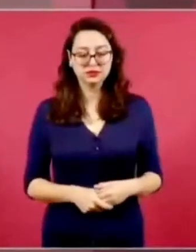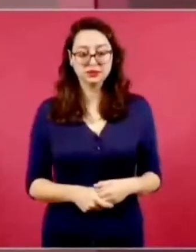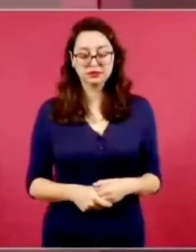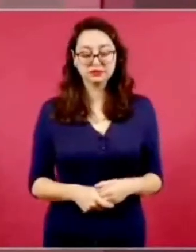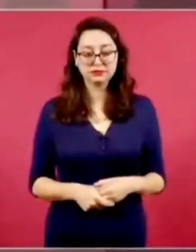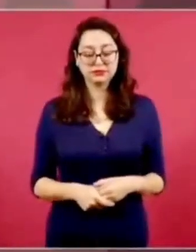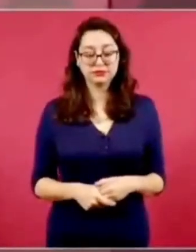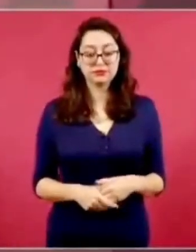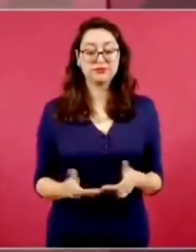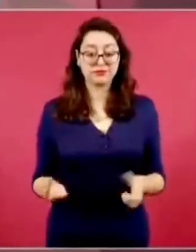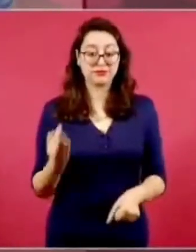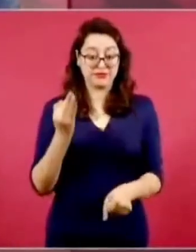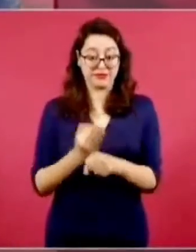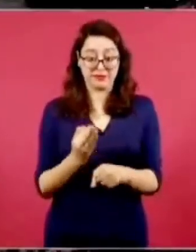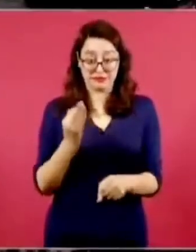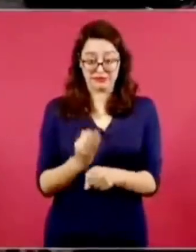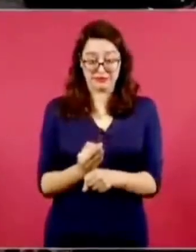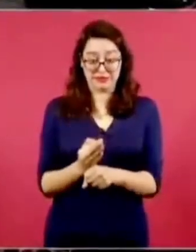estamos viviendo